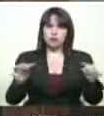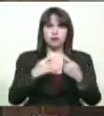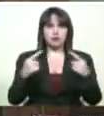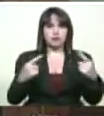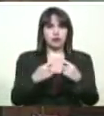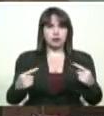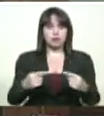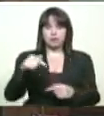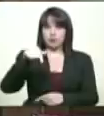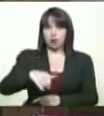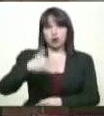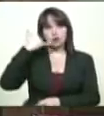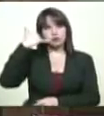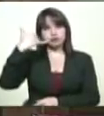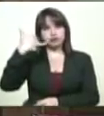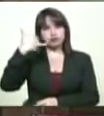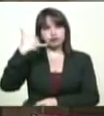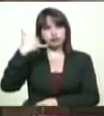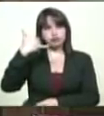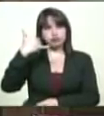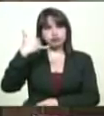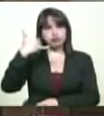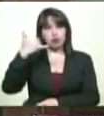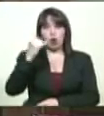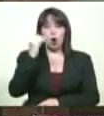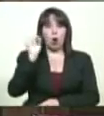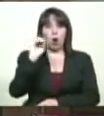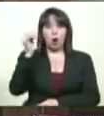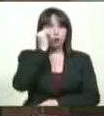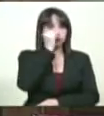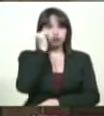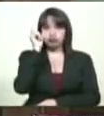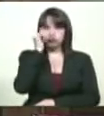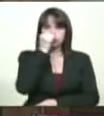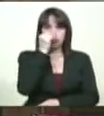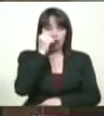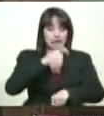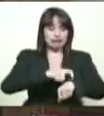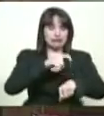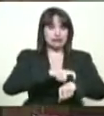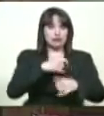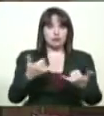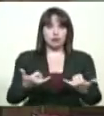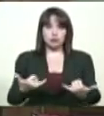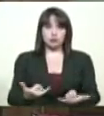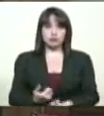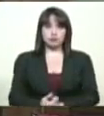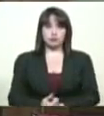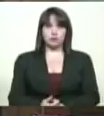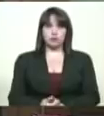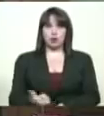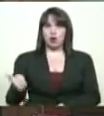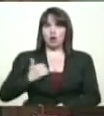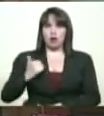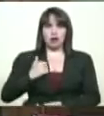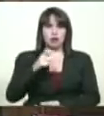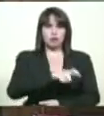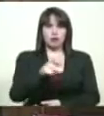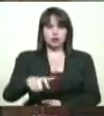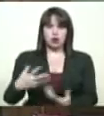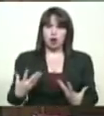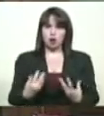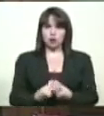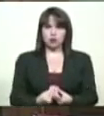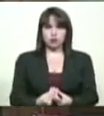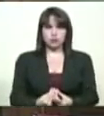agarro este teléfono mío que yo tengo aquí y puedo hacer una videoconferencia en tiempo real con cualquier persona en moscú en